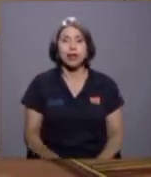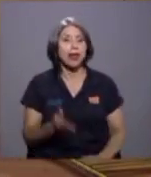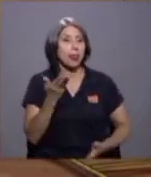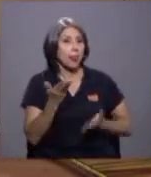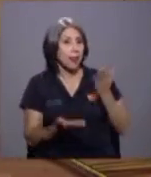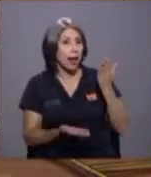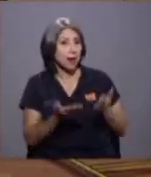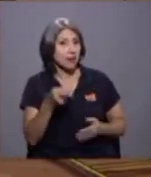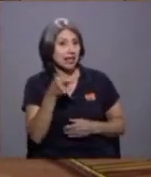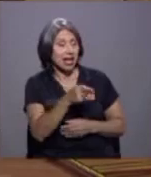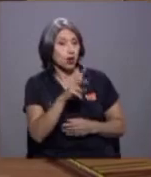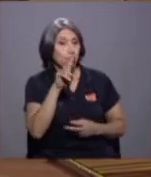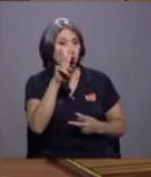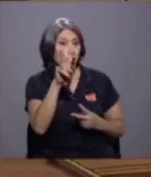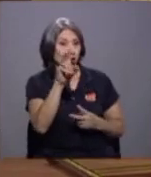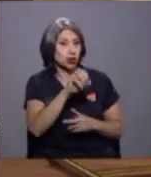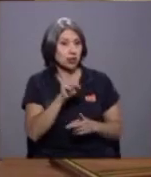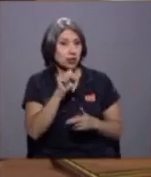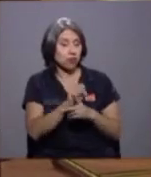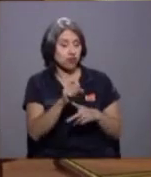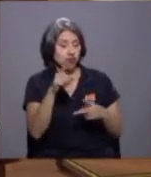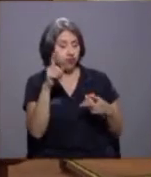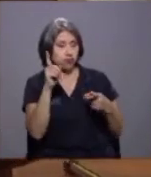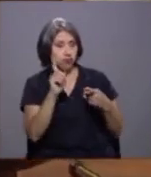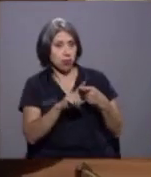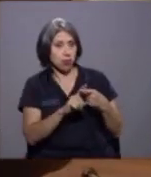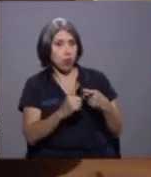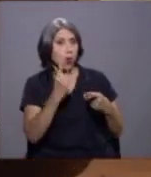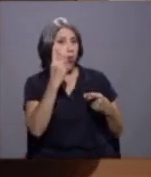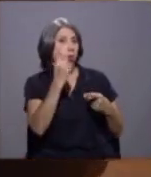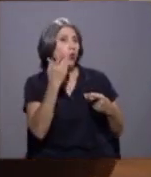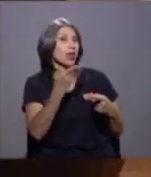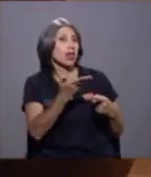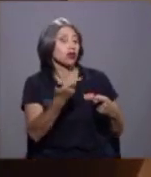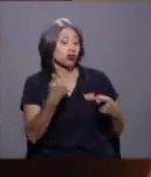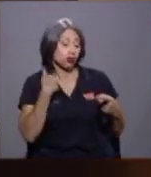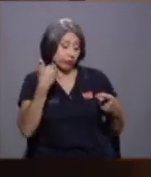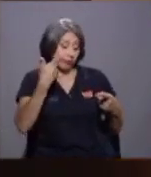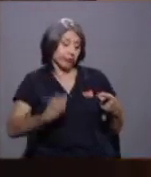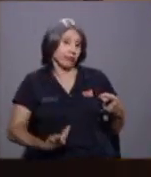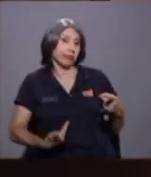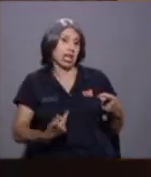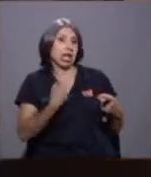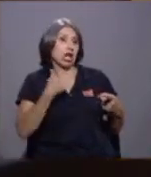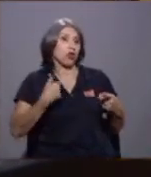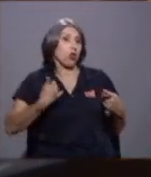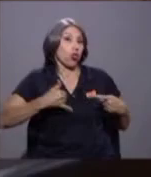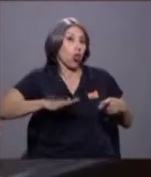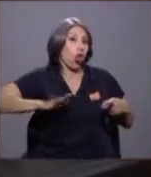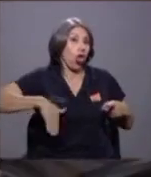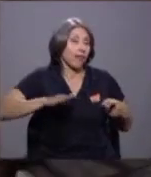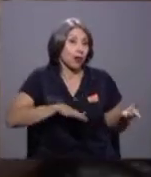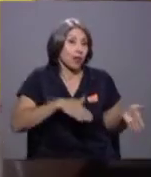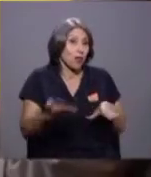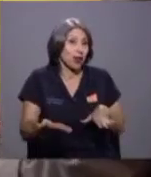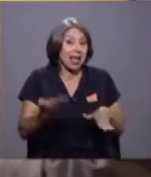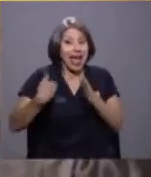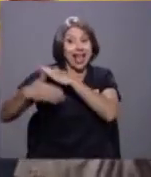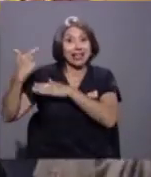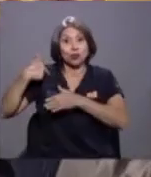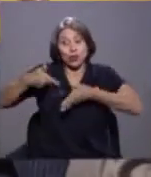agravantes. Uno de ellos lo tienen aquí enfrente. El que yo no me haya muerto, la esperanza de vida al nacer mía era 48